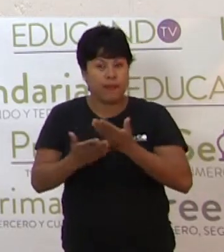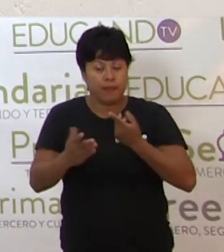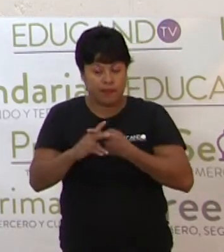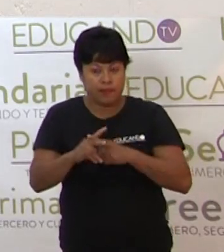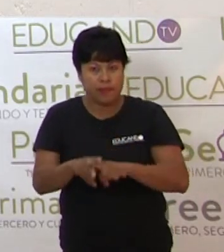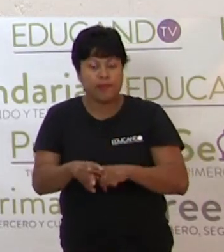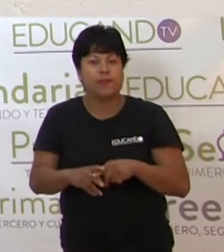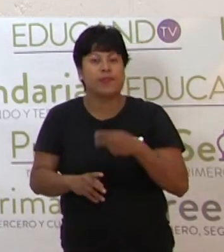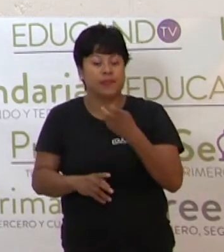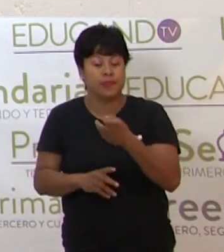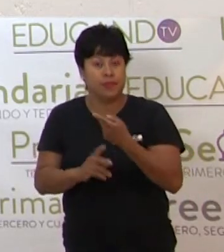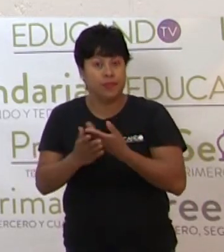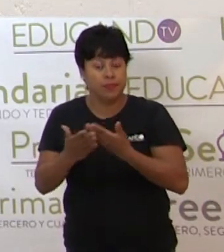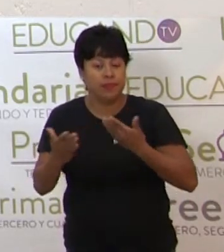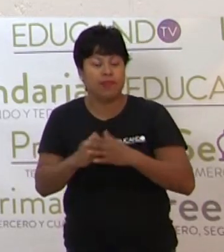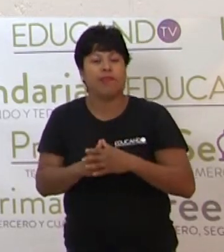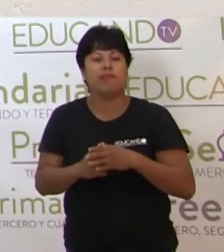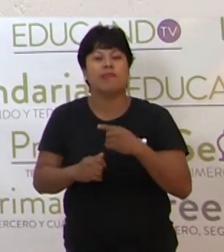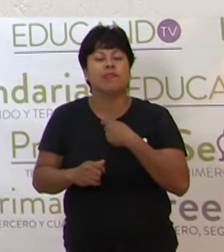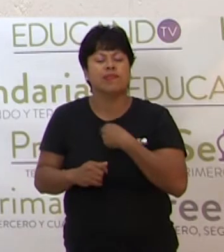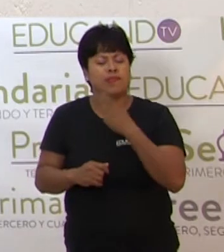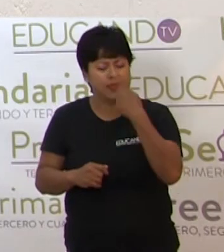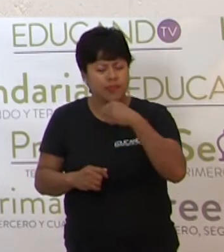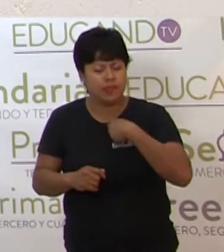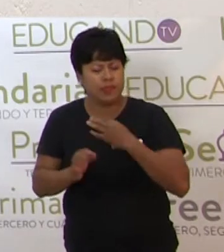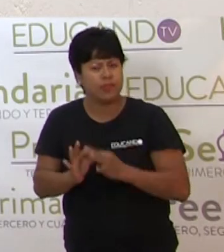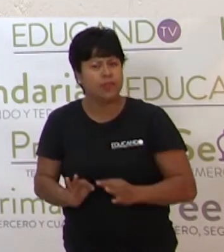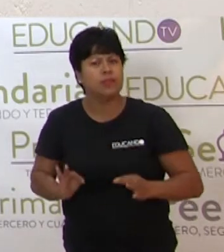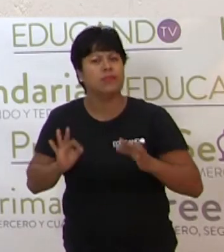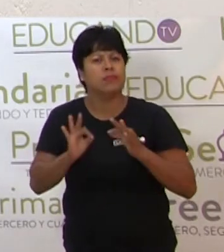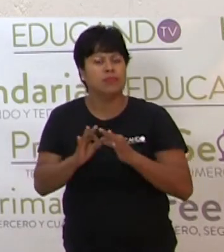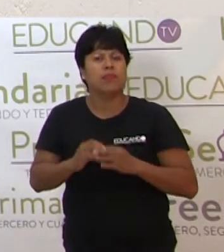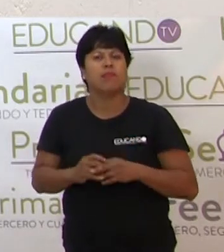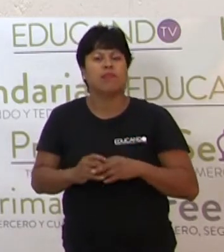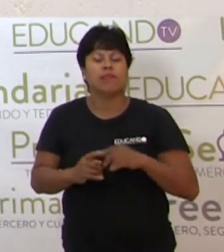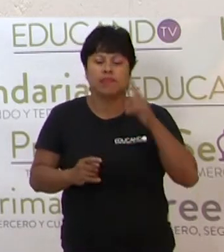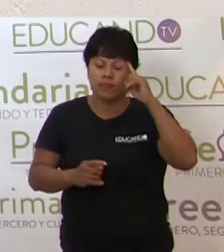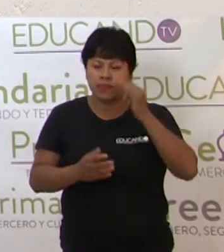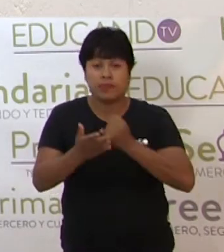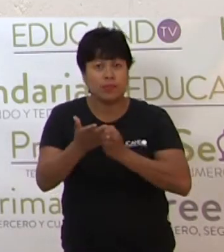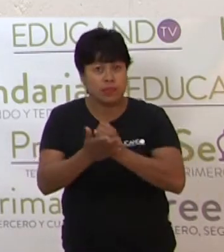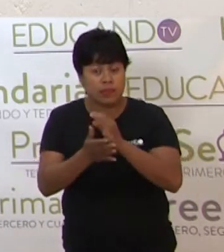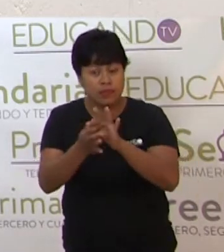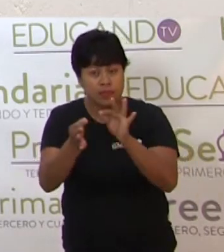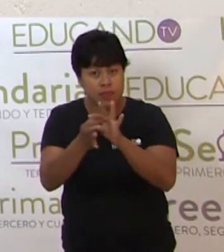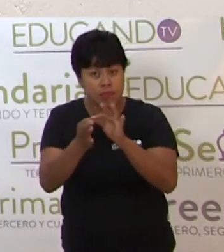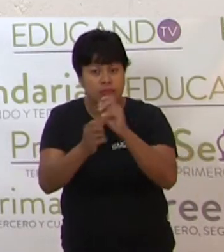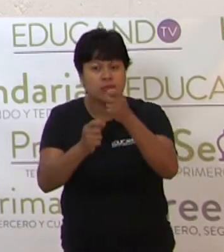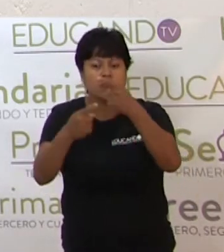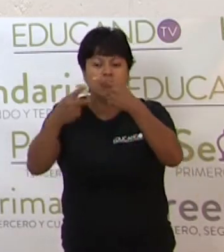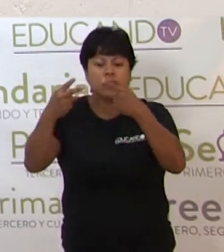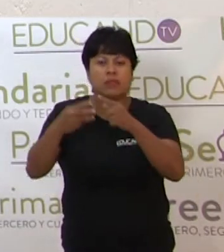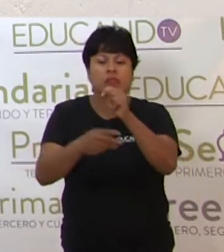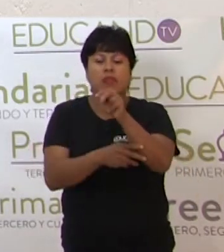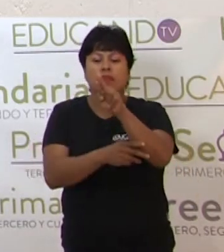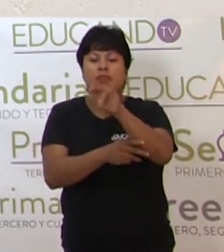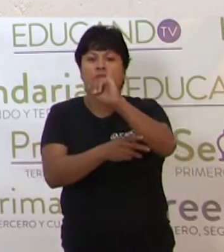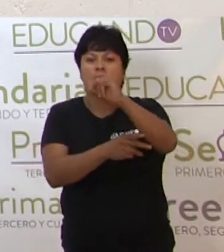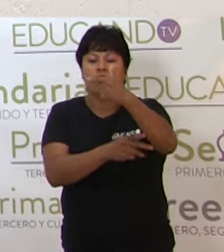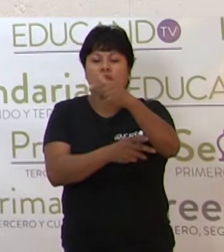funciones trigonométricas, me es muy importante definir el término